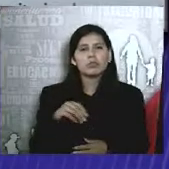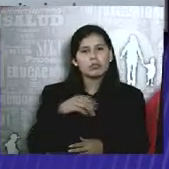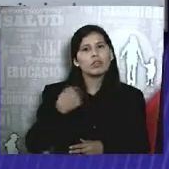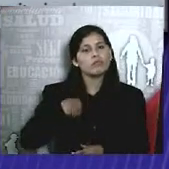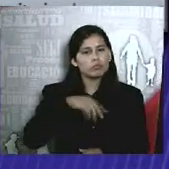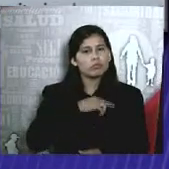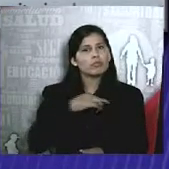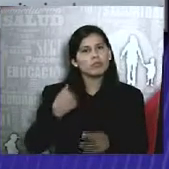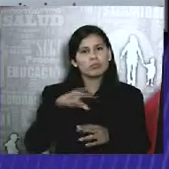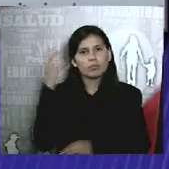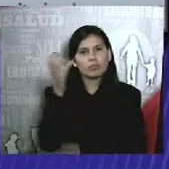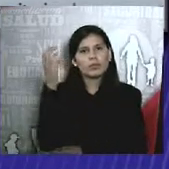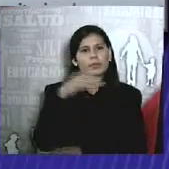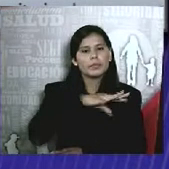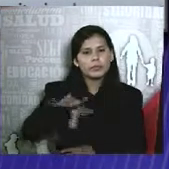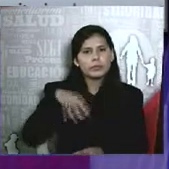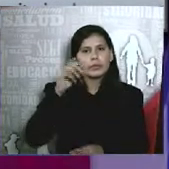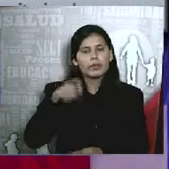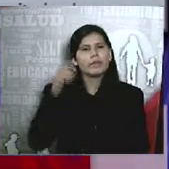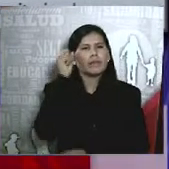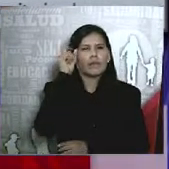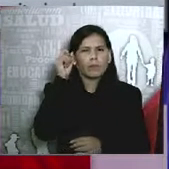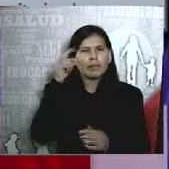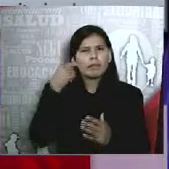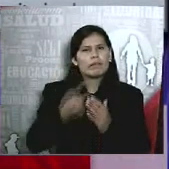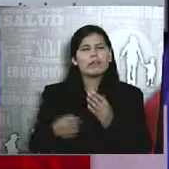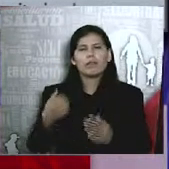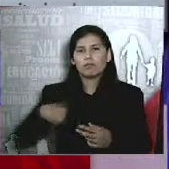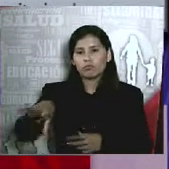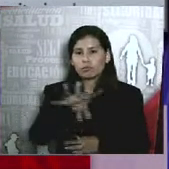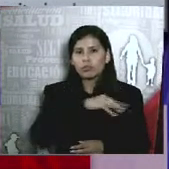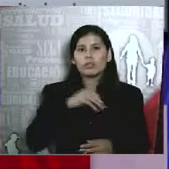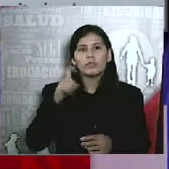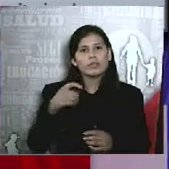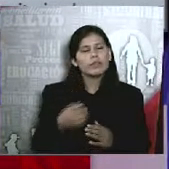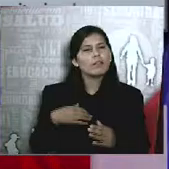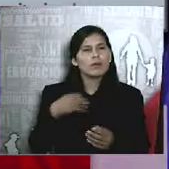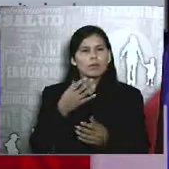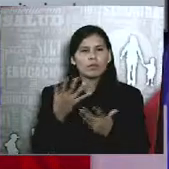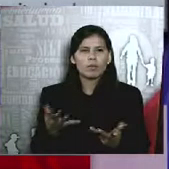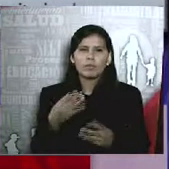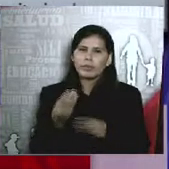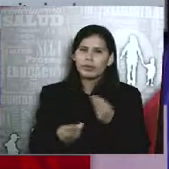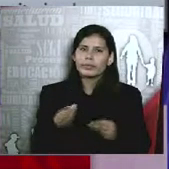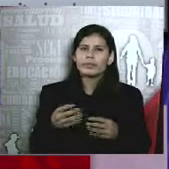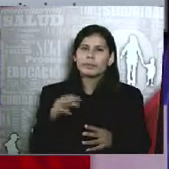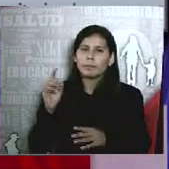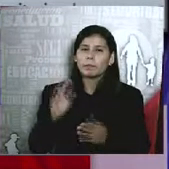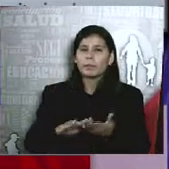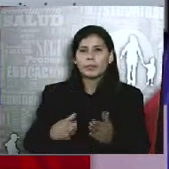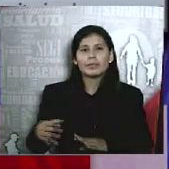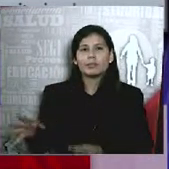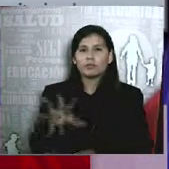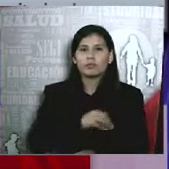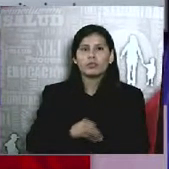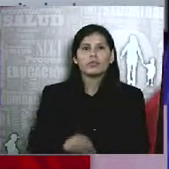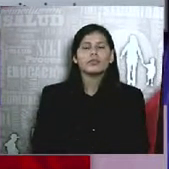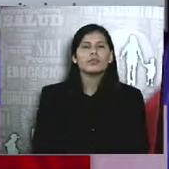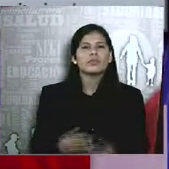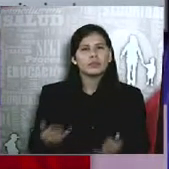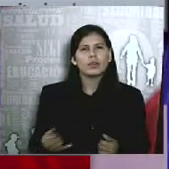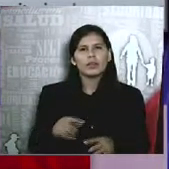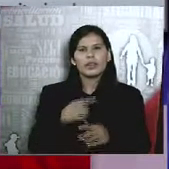colombianos debemos entender y comprender que la paz la construimos todos. Todos aportamos un granito de arena en la construcción de paz. Bueno, pero hoy